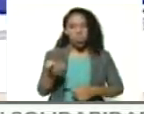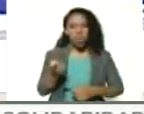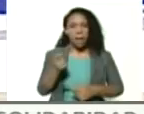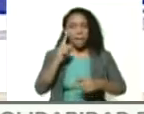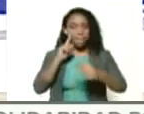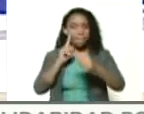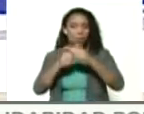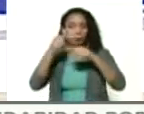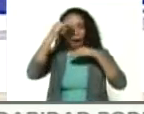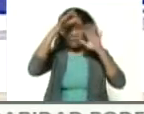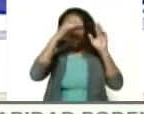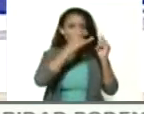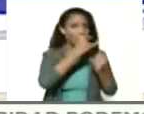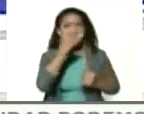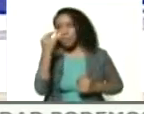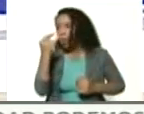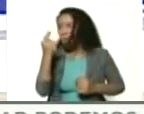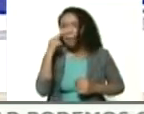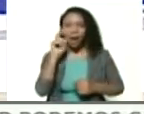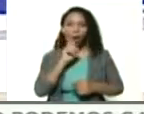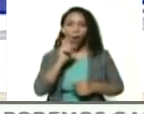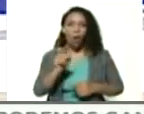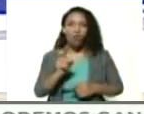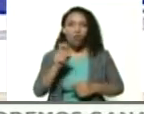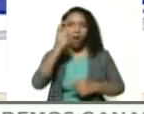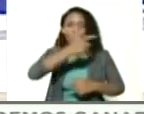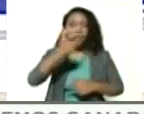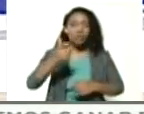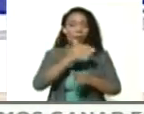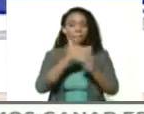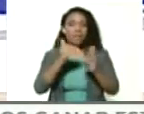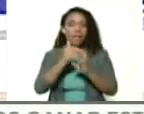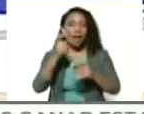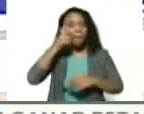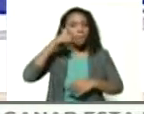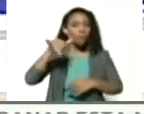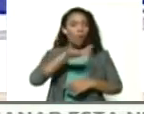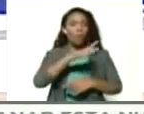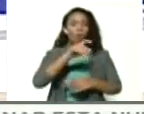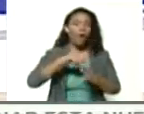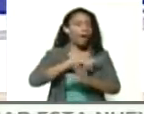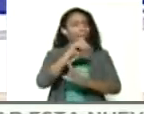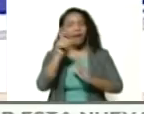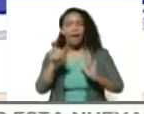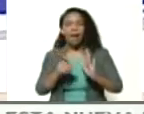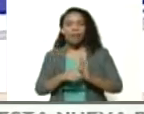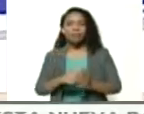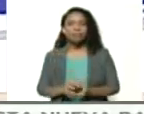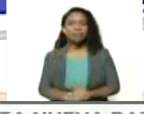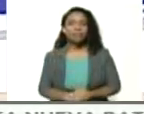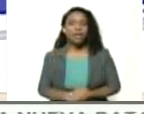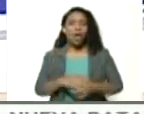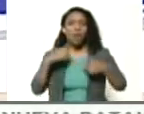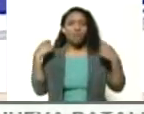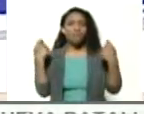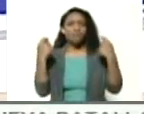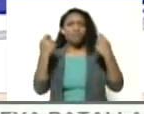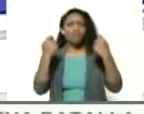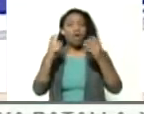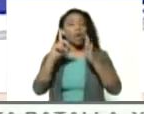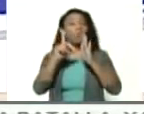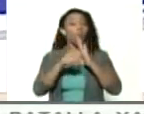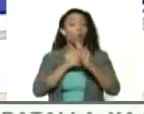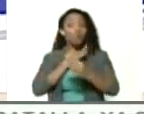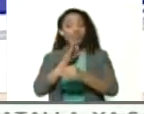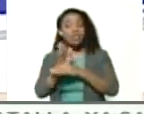atención y a sembrar odio en la clase media y entre el pueblo en general. La campaña. Y luego ir